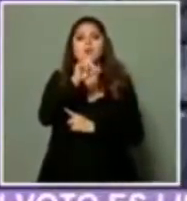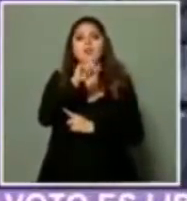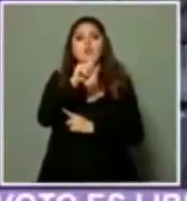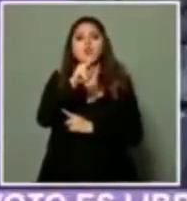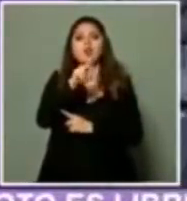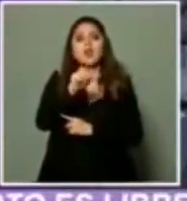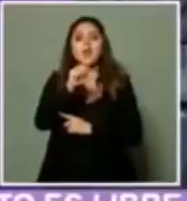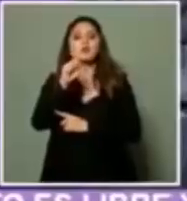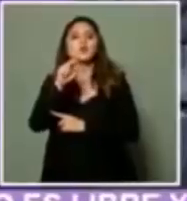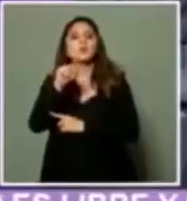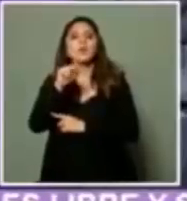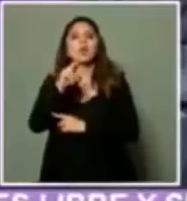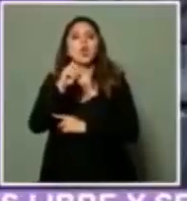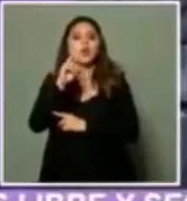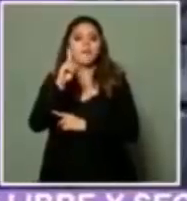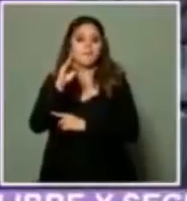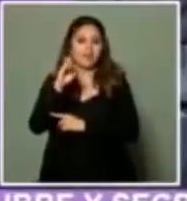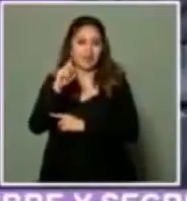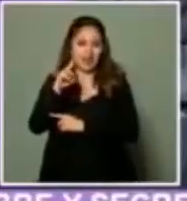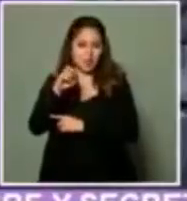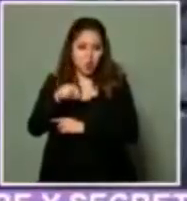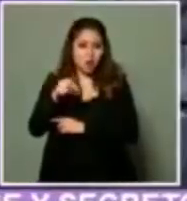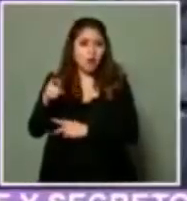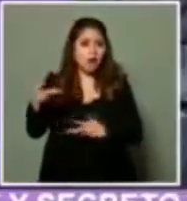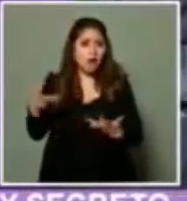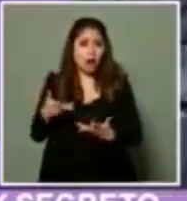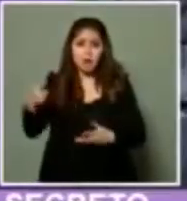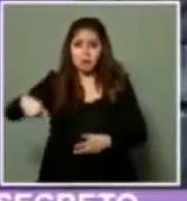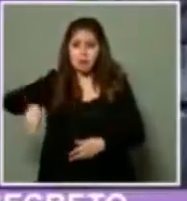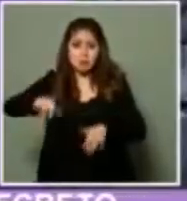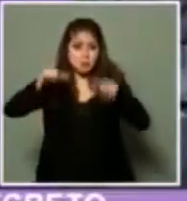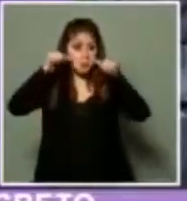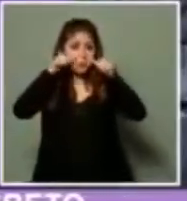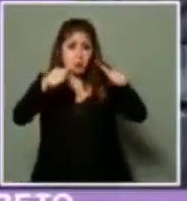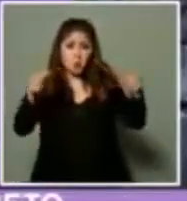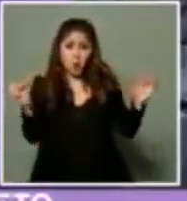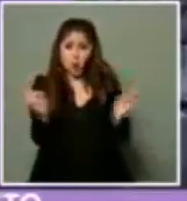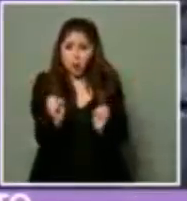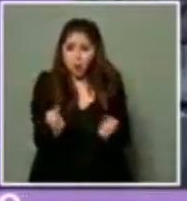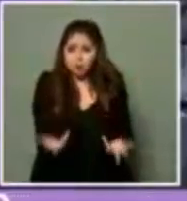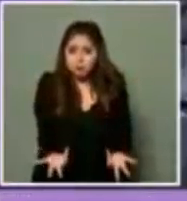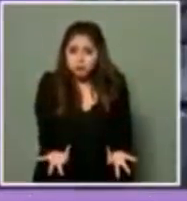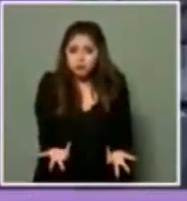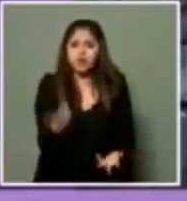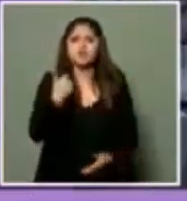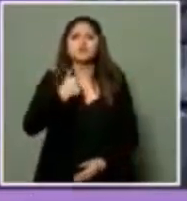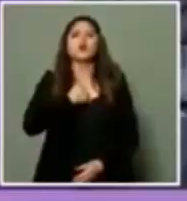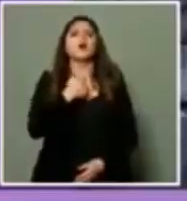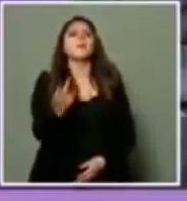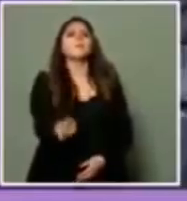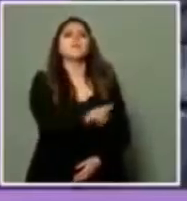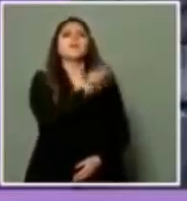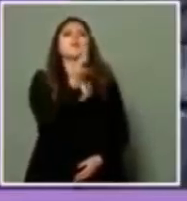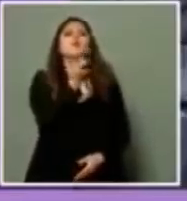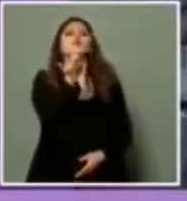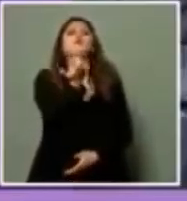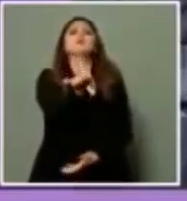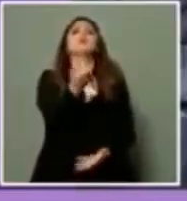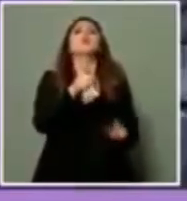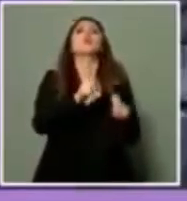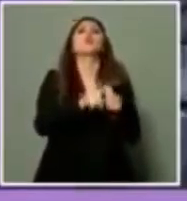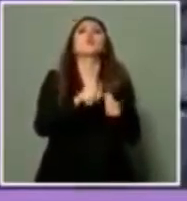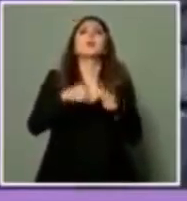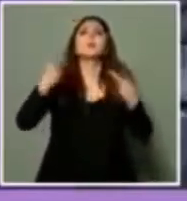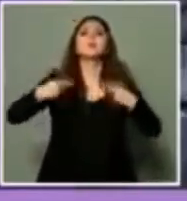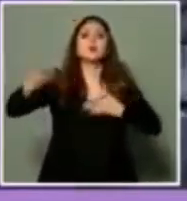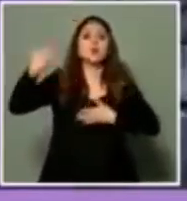Federación. Se hizo estas preguntas que no obtuvieron respuesta. Preguntamos también dónde está el dinero de los damnificados.